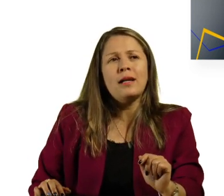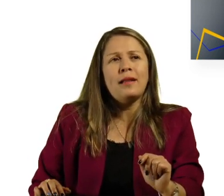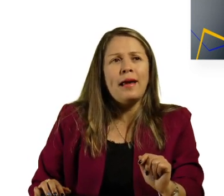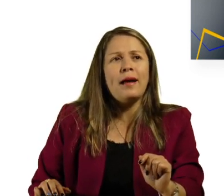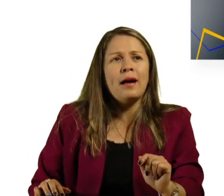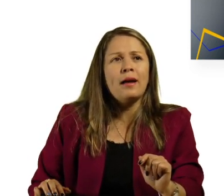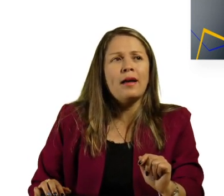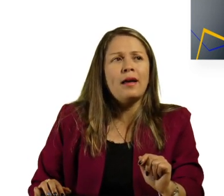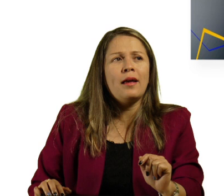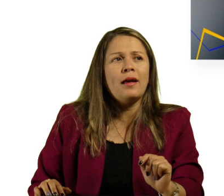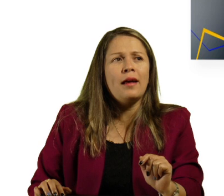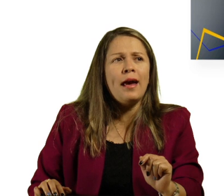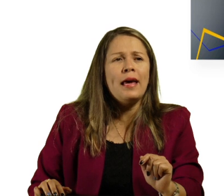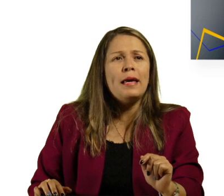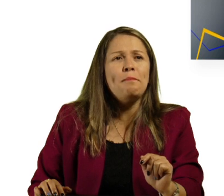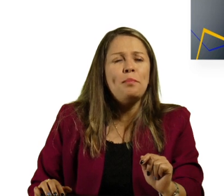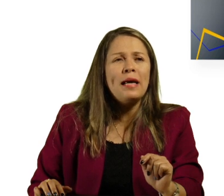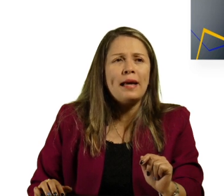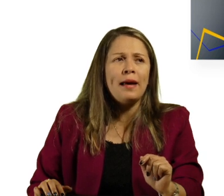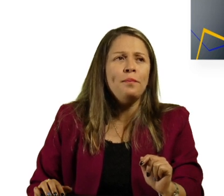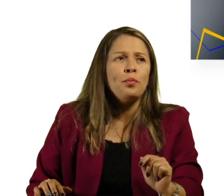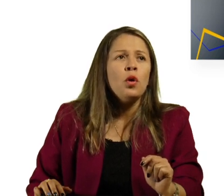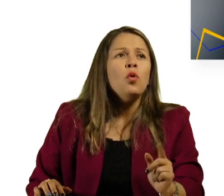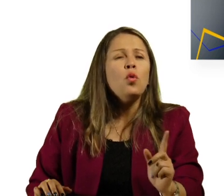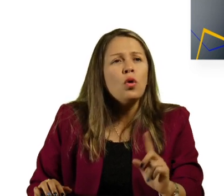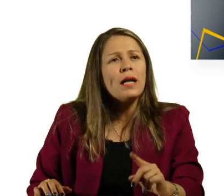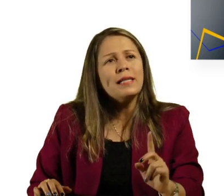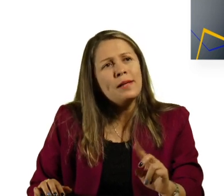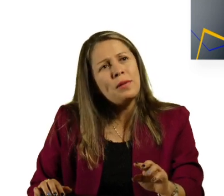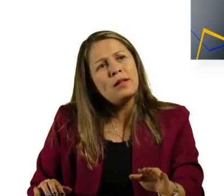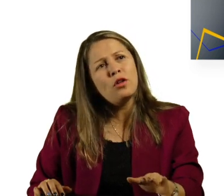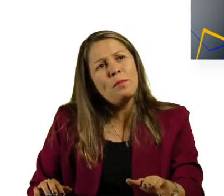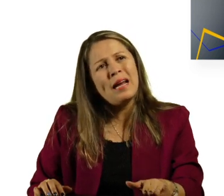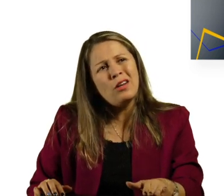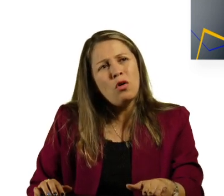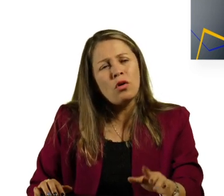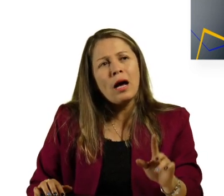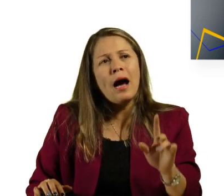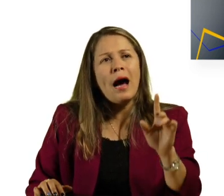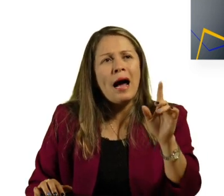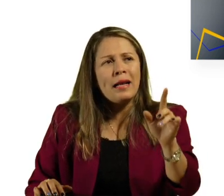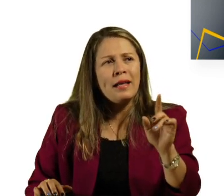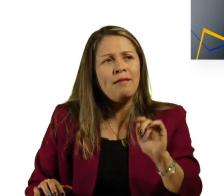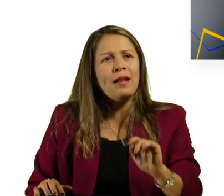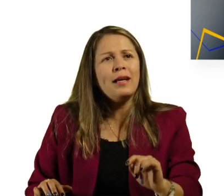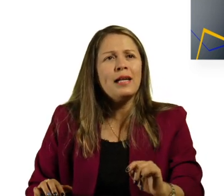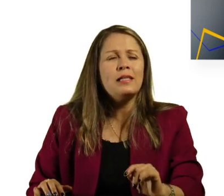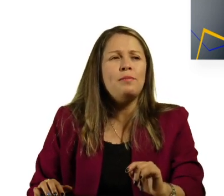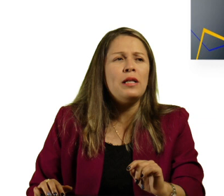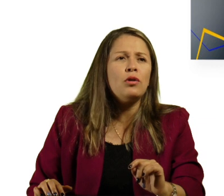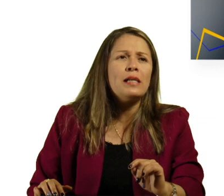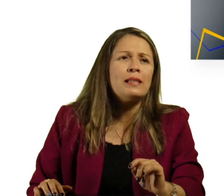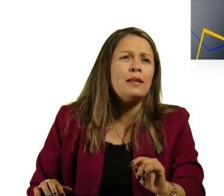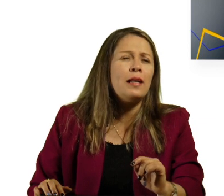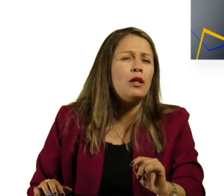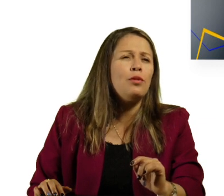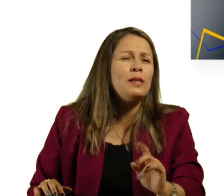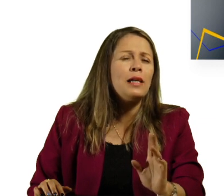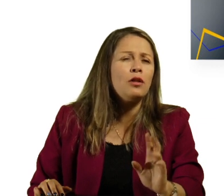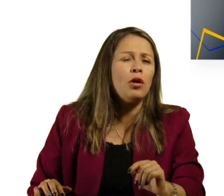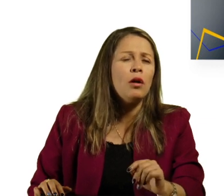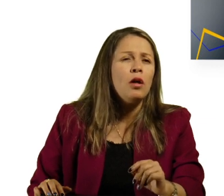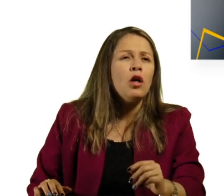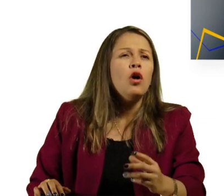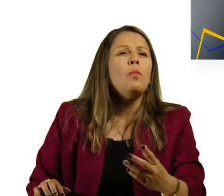planeación estratégica que implique un crecimiento menor al nivel de crecimiento que está teniendo